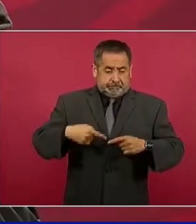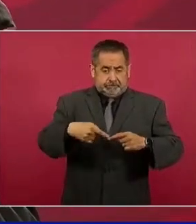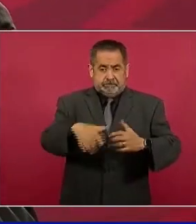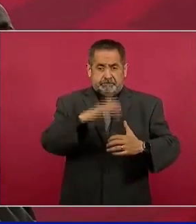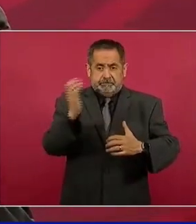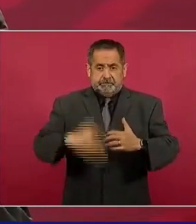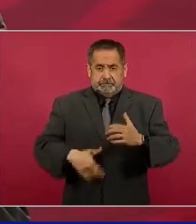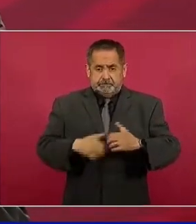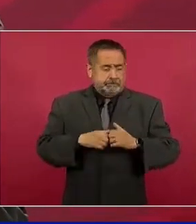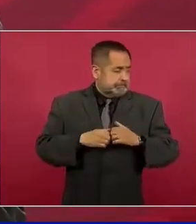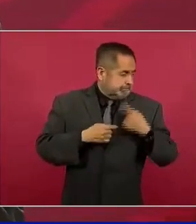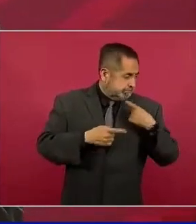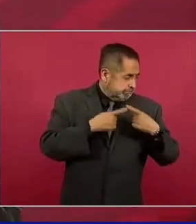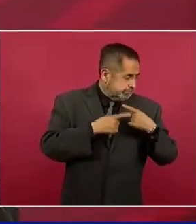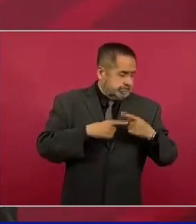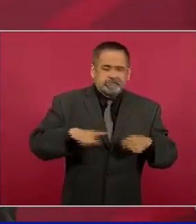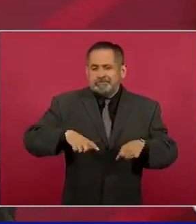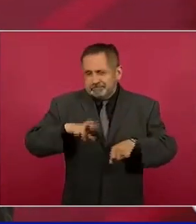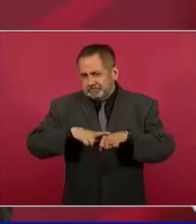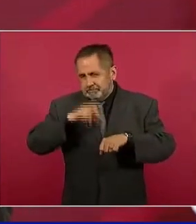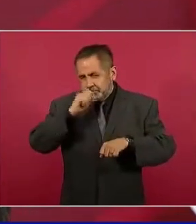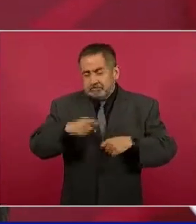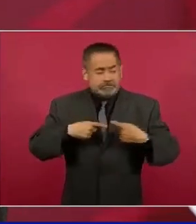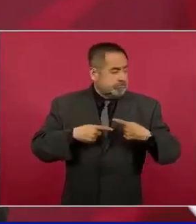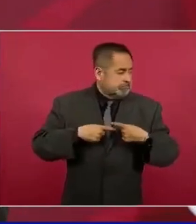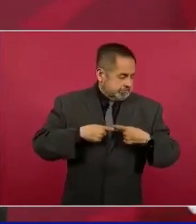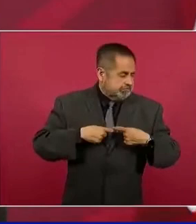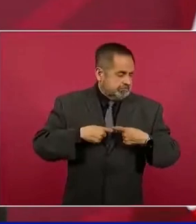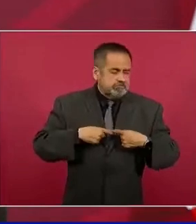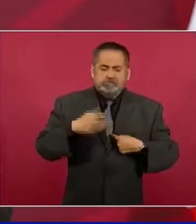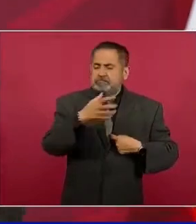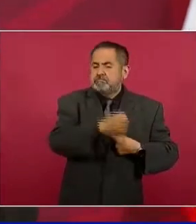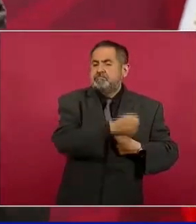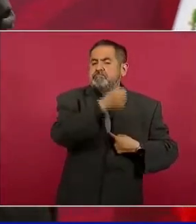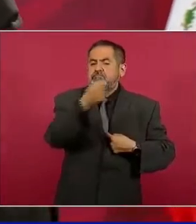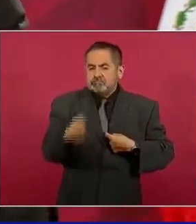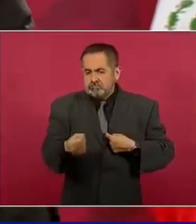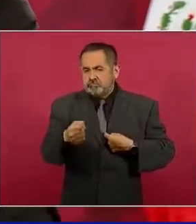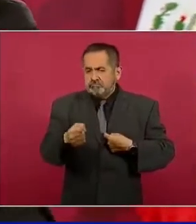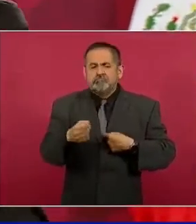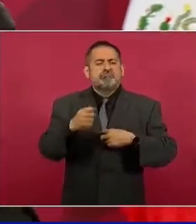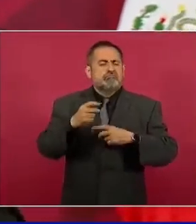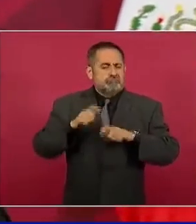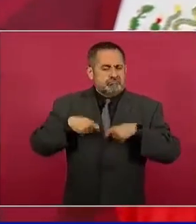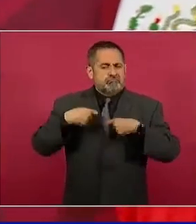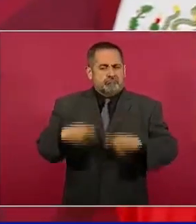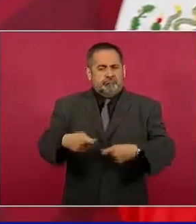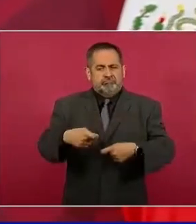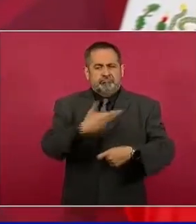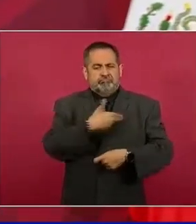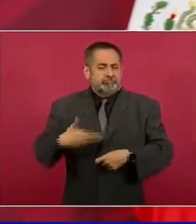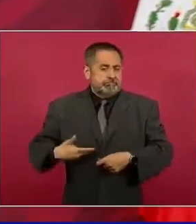los gobernadores. Desde la época de Porfirio Díaz se